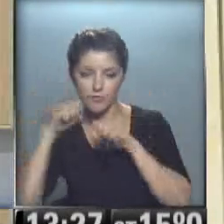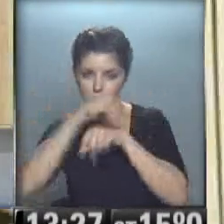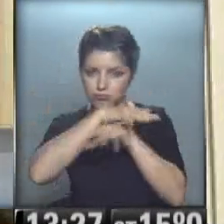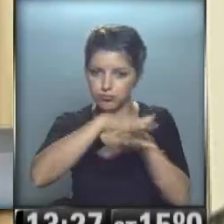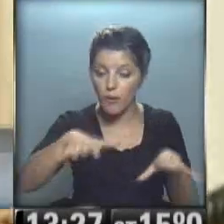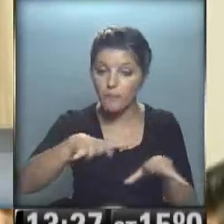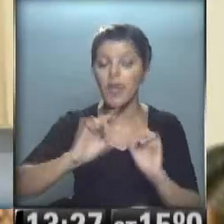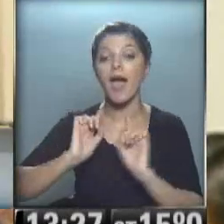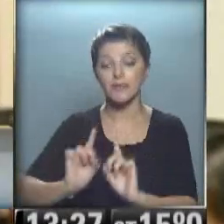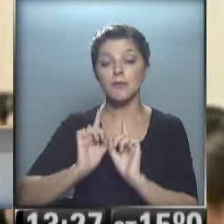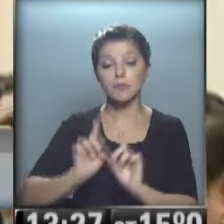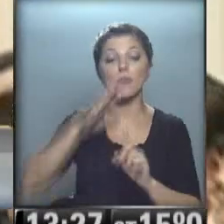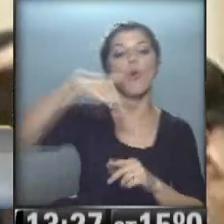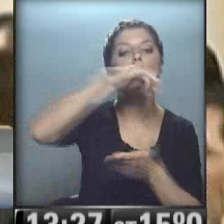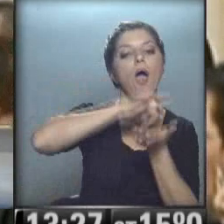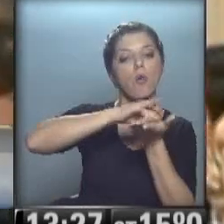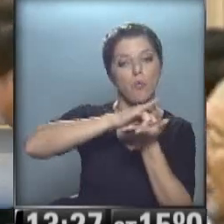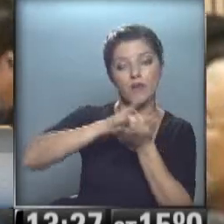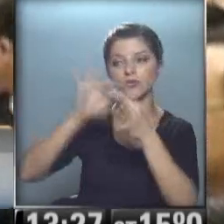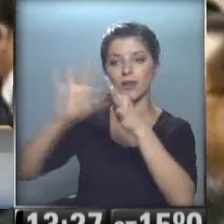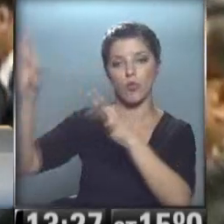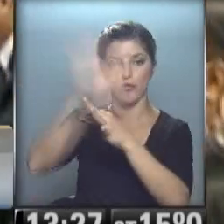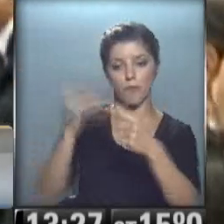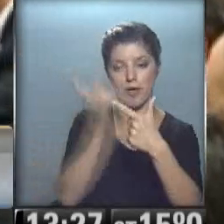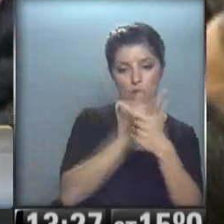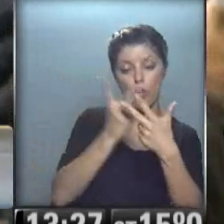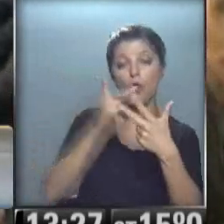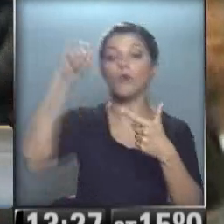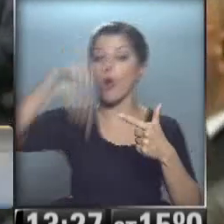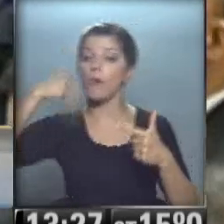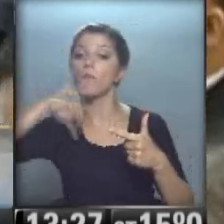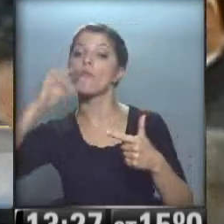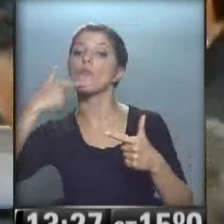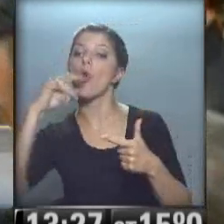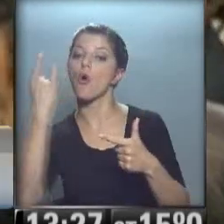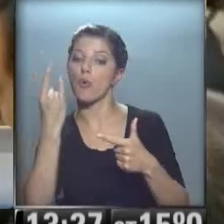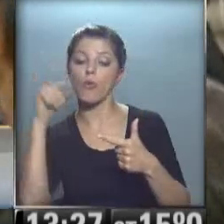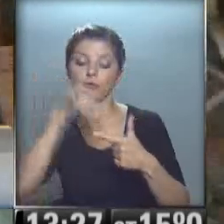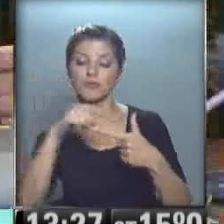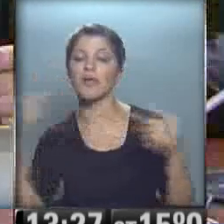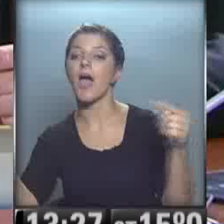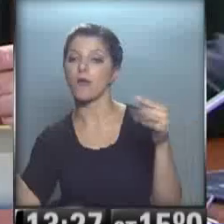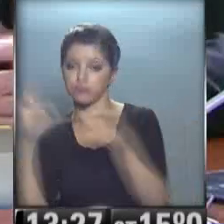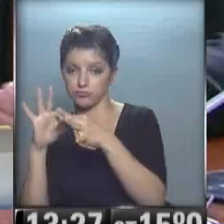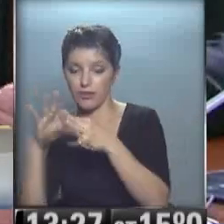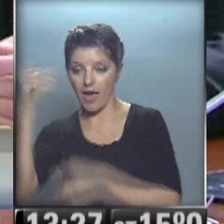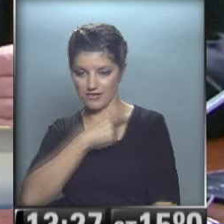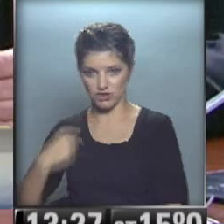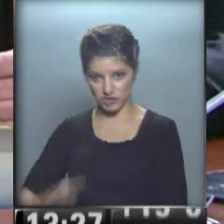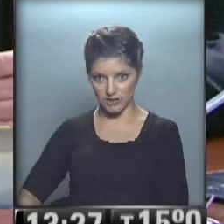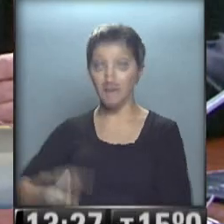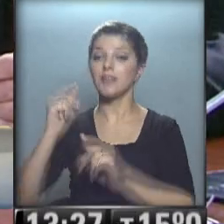a la sociedad de Washington con la Unión Europea Moscú opone su creciente asociación con China y su pertenencia al